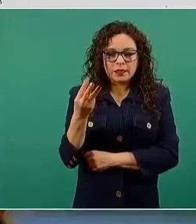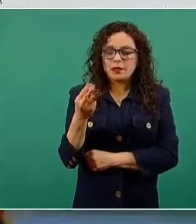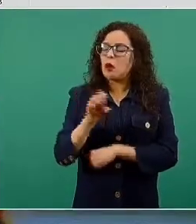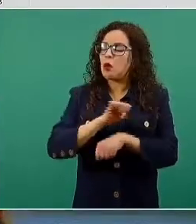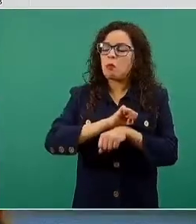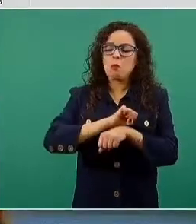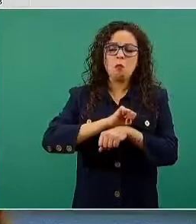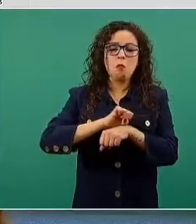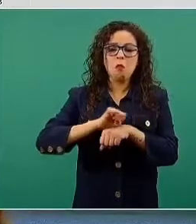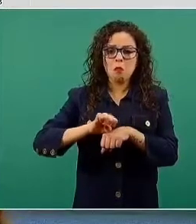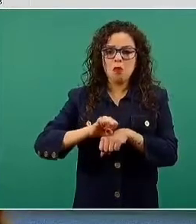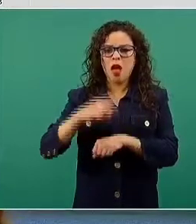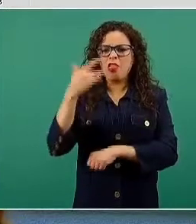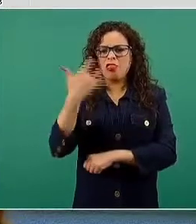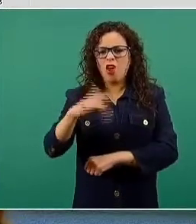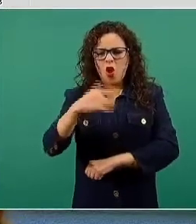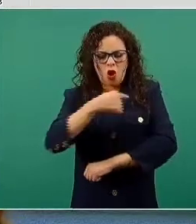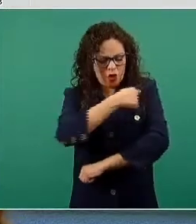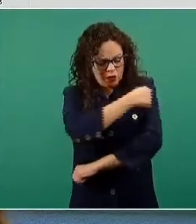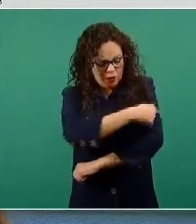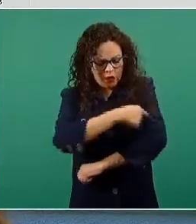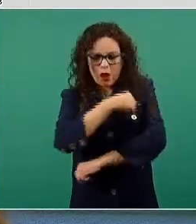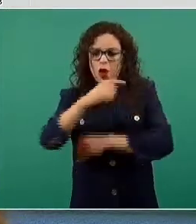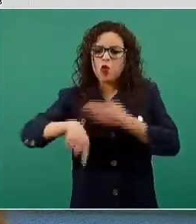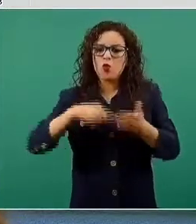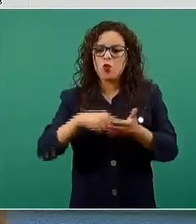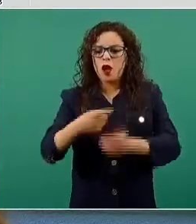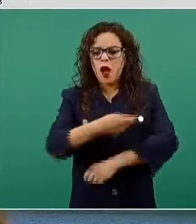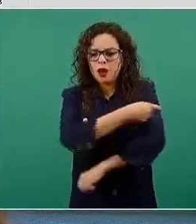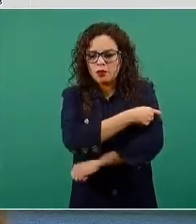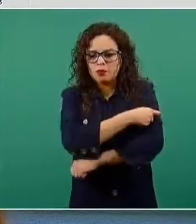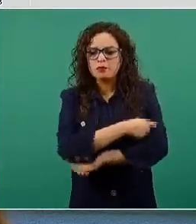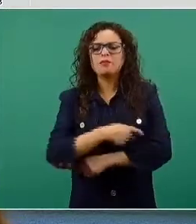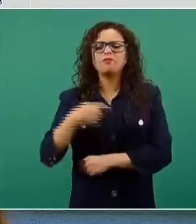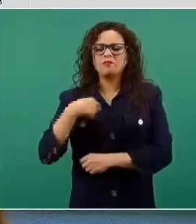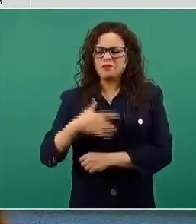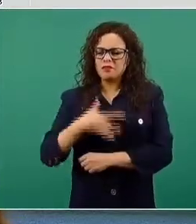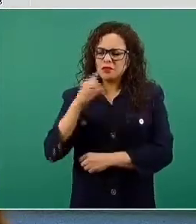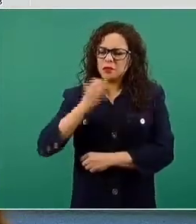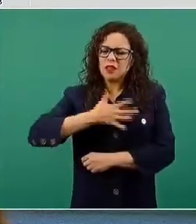leves. Dolor en el sitio de inyección, náusea, mareo, sensación de